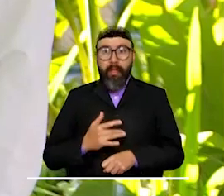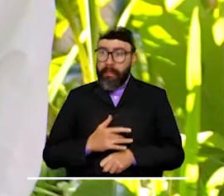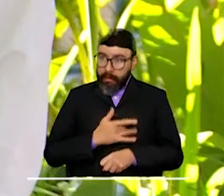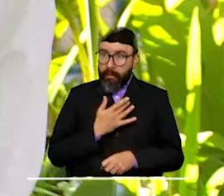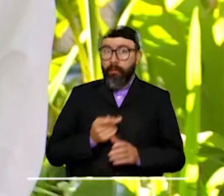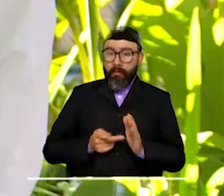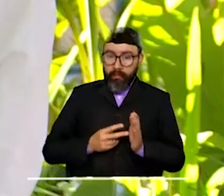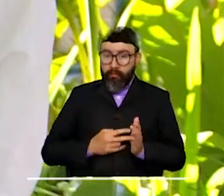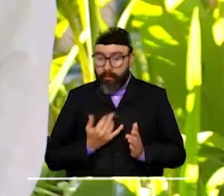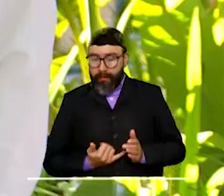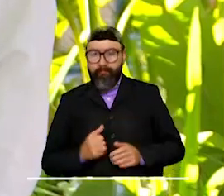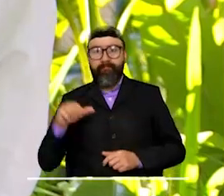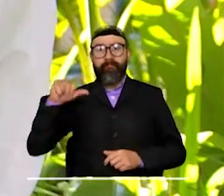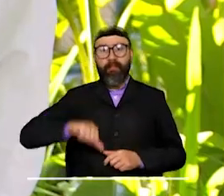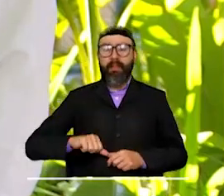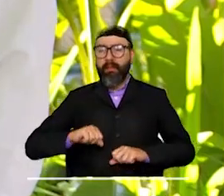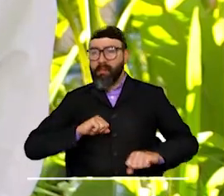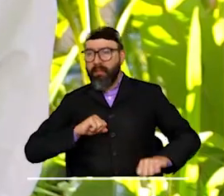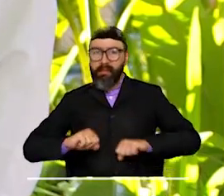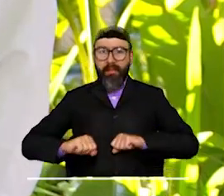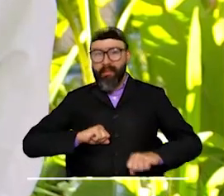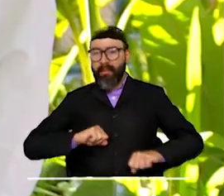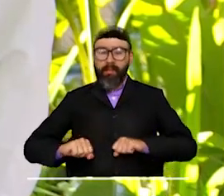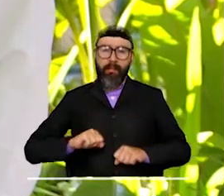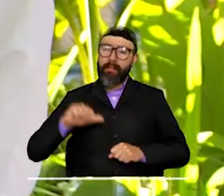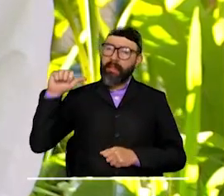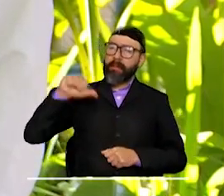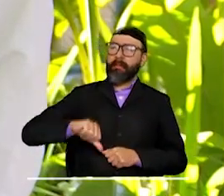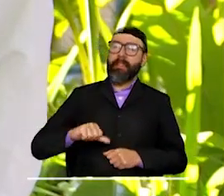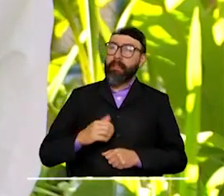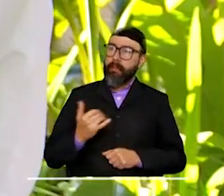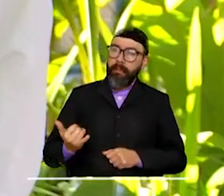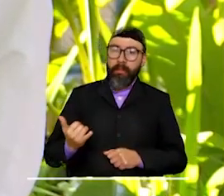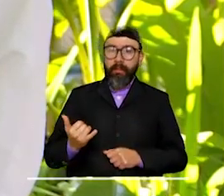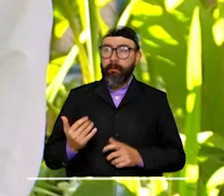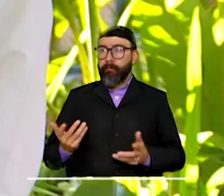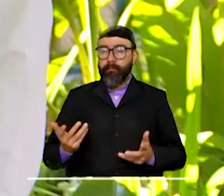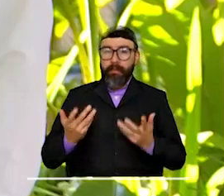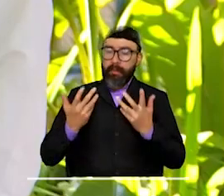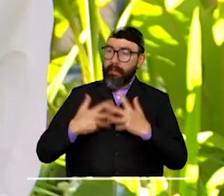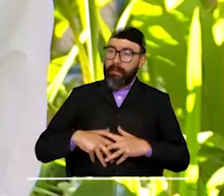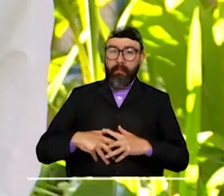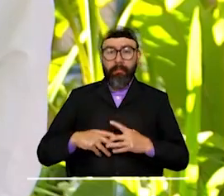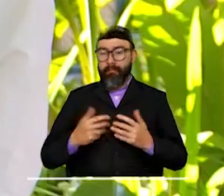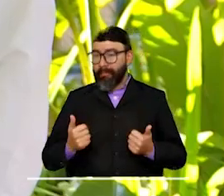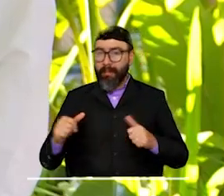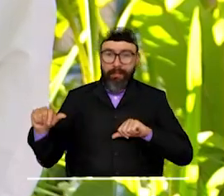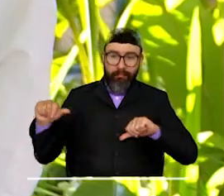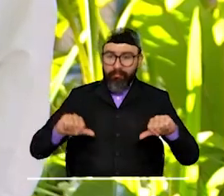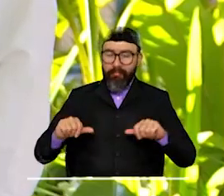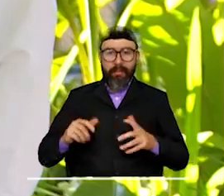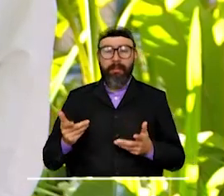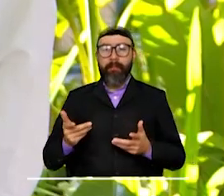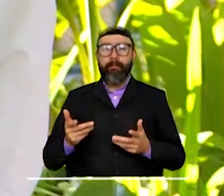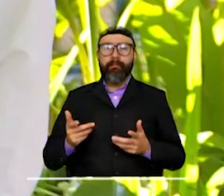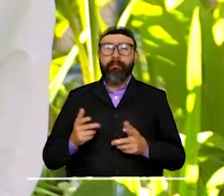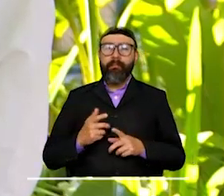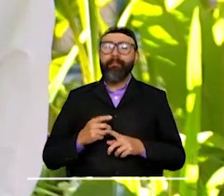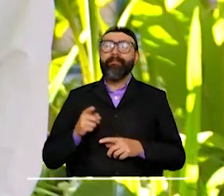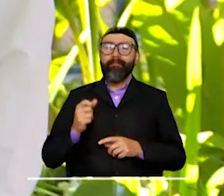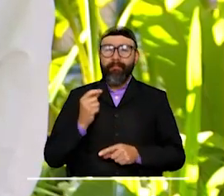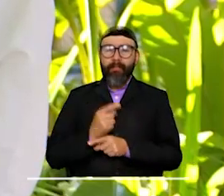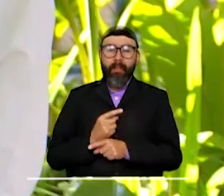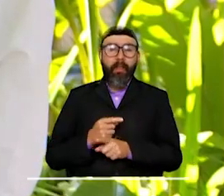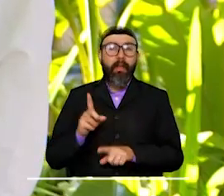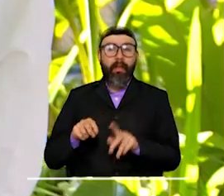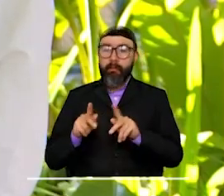en el funcionamiento de nuestro organismo, en el funcionamiento de nuestro sistema. Y eso es una de las razones por las que las